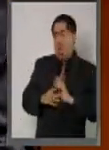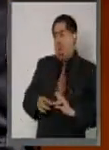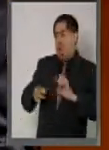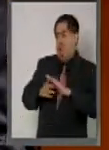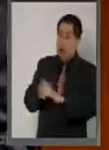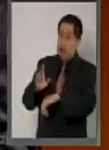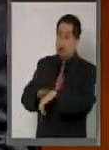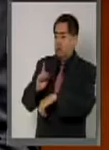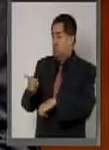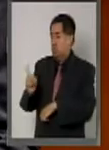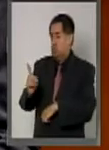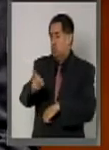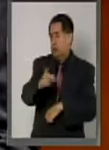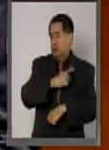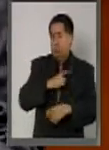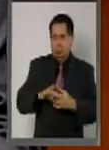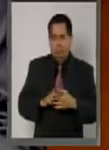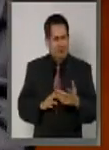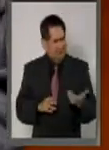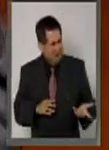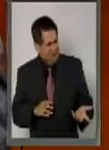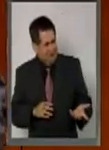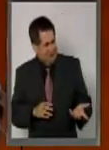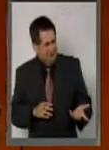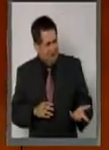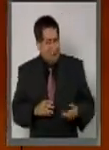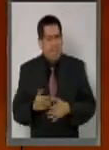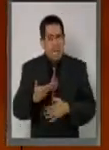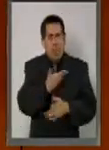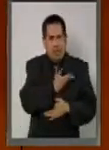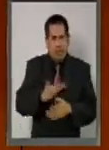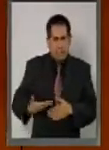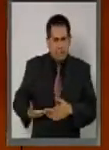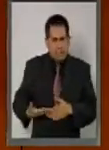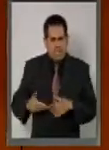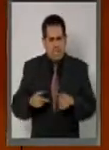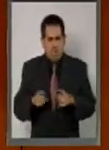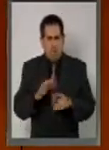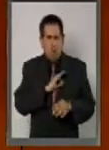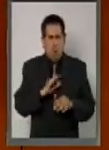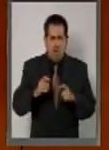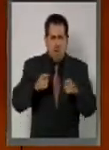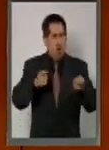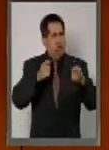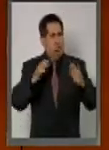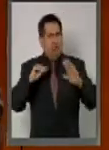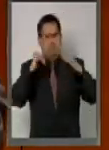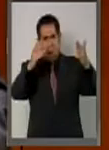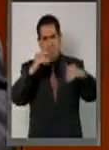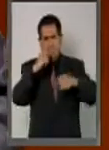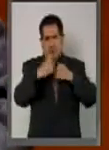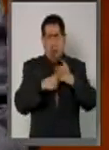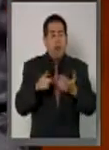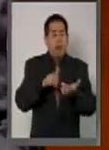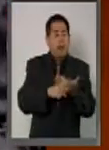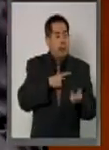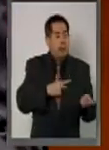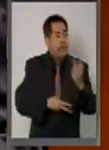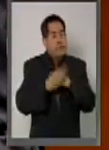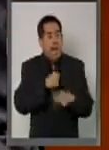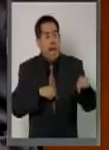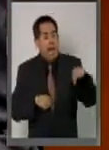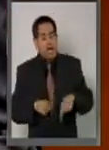cartilla. Sí, el presidente tiene la función de conducir la política exterior, y tiene que venir aquí